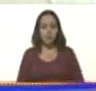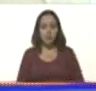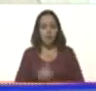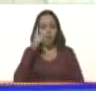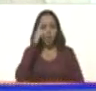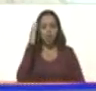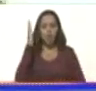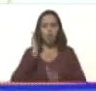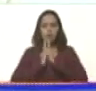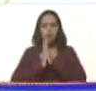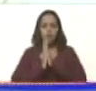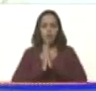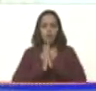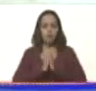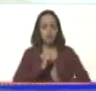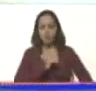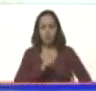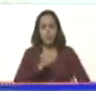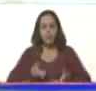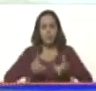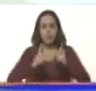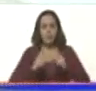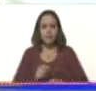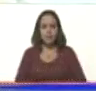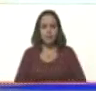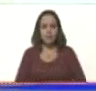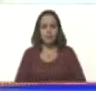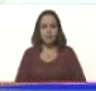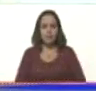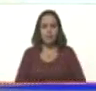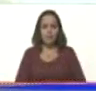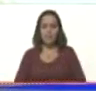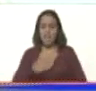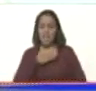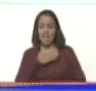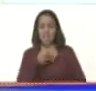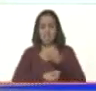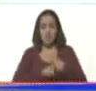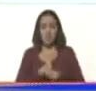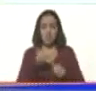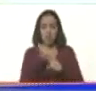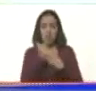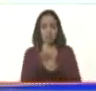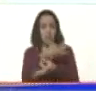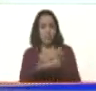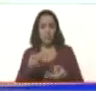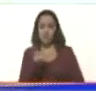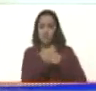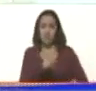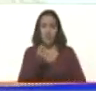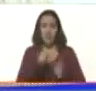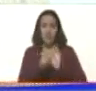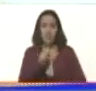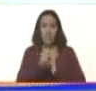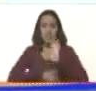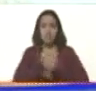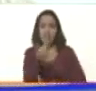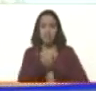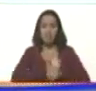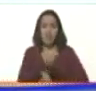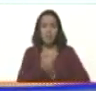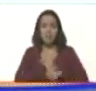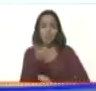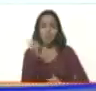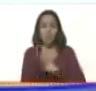por favor, no lo permitas, que nadie crea que se la está comiendo. Aquí nadie se la está comiendo. Aquí hace falta hacer mucho más por